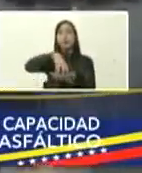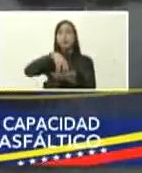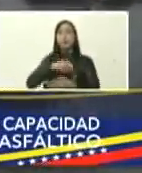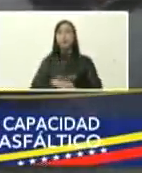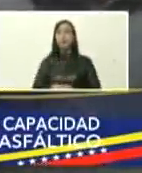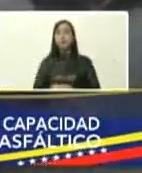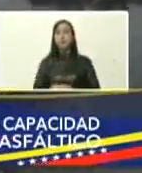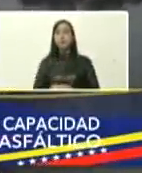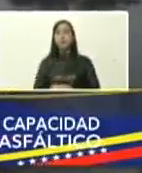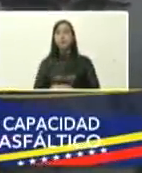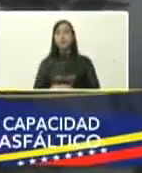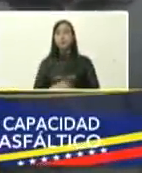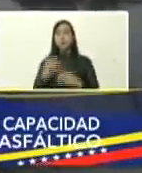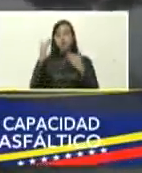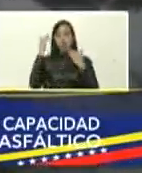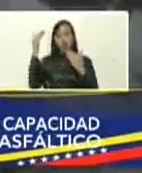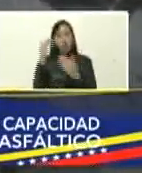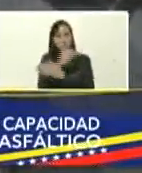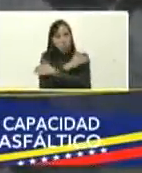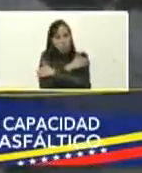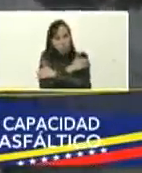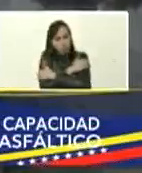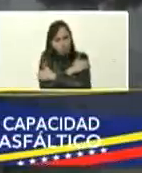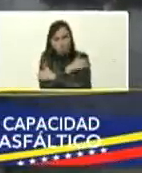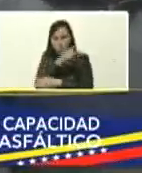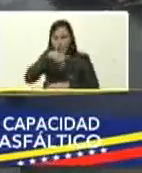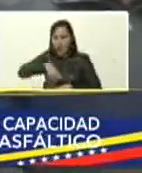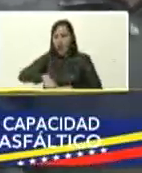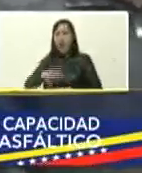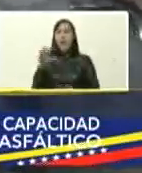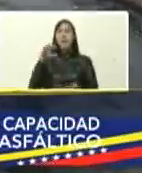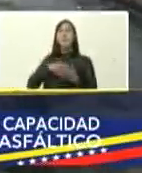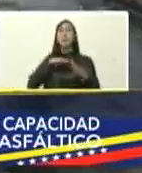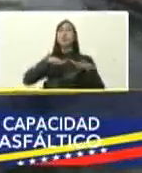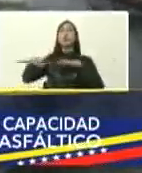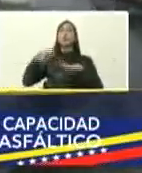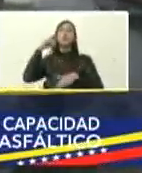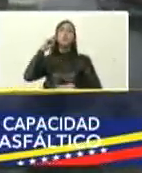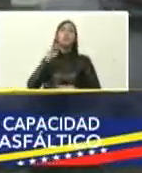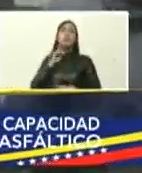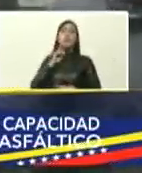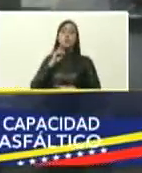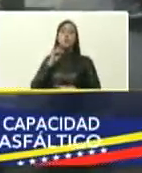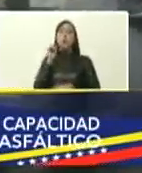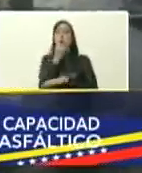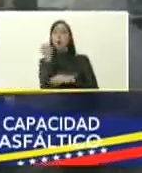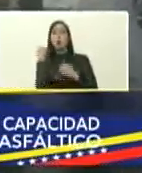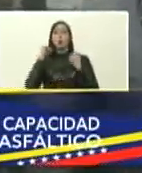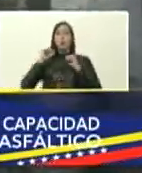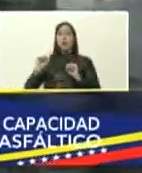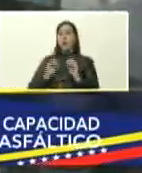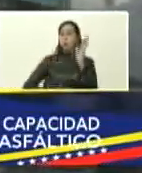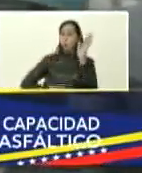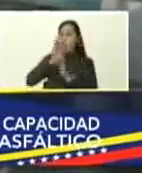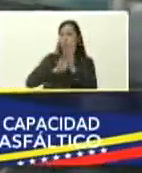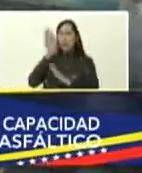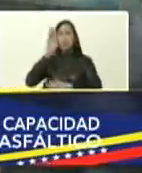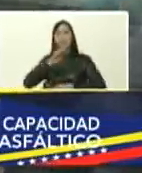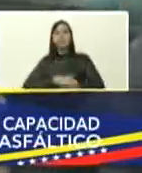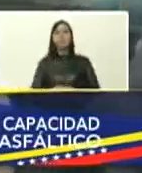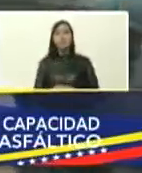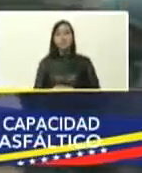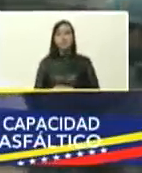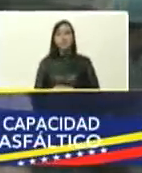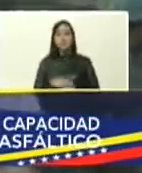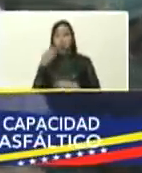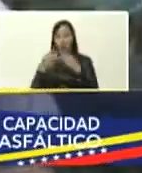Saludos, presidente. Un abrazo solidario desde este su estado bolivariano invicto y productivo de Cojedes. Esta es